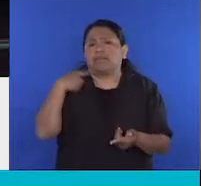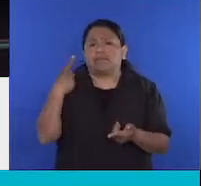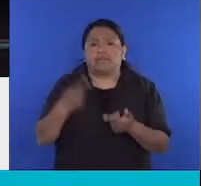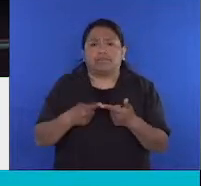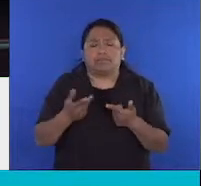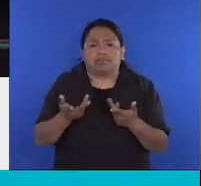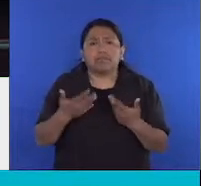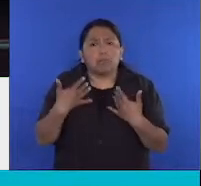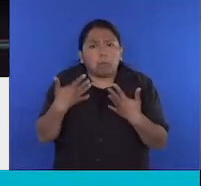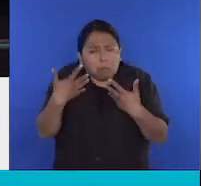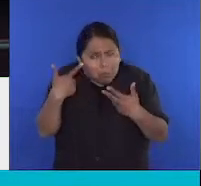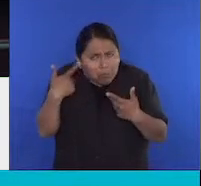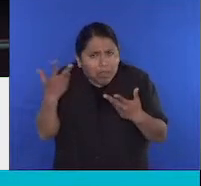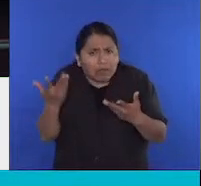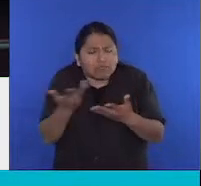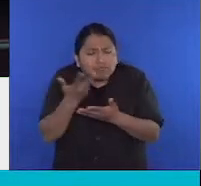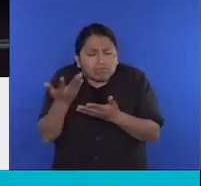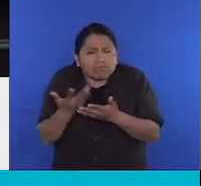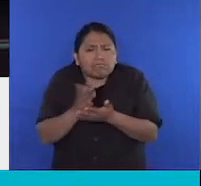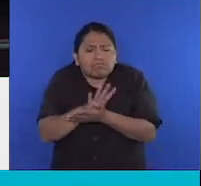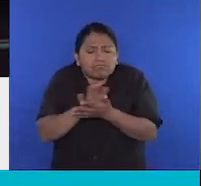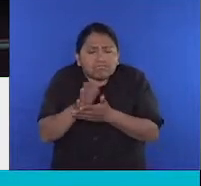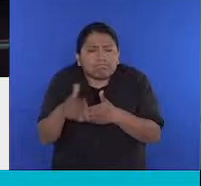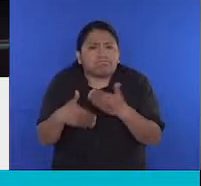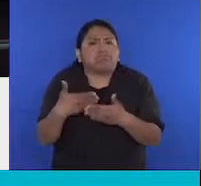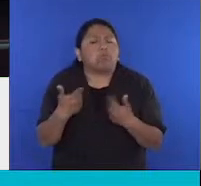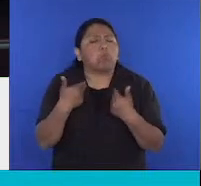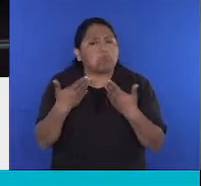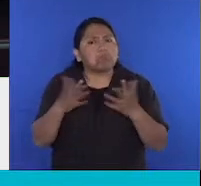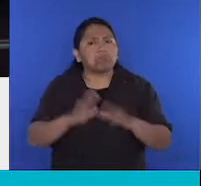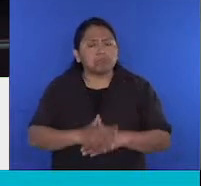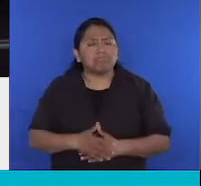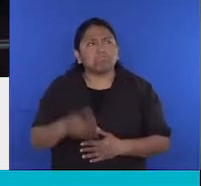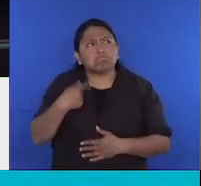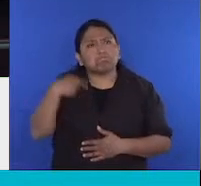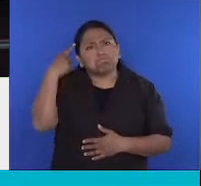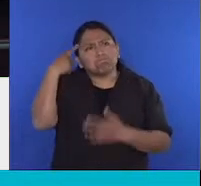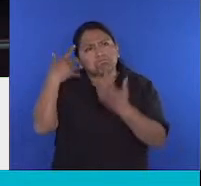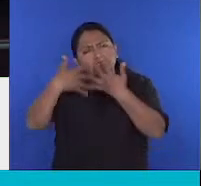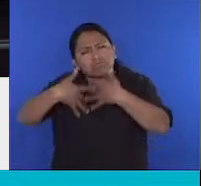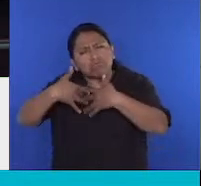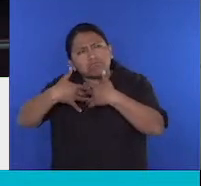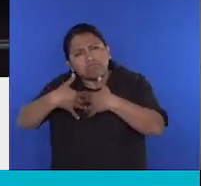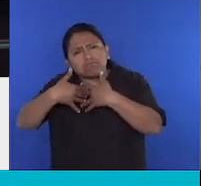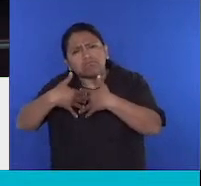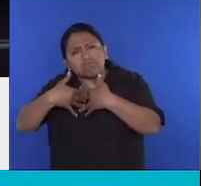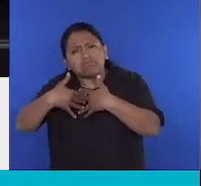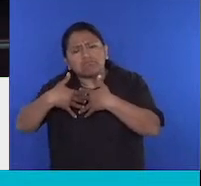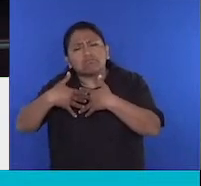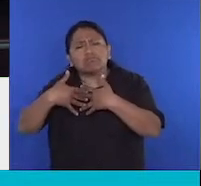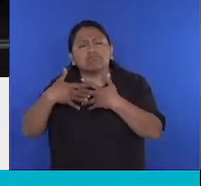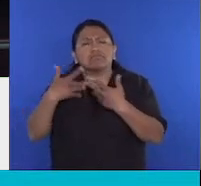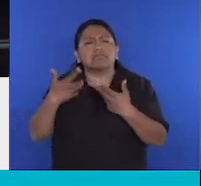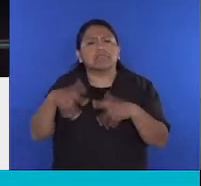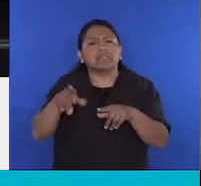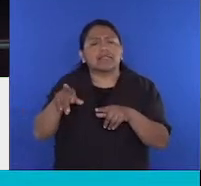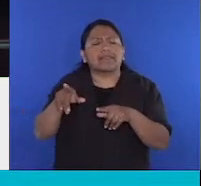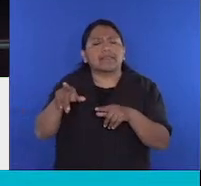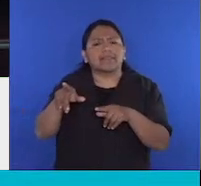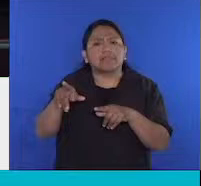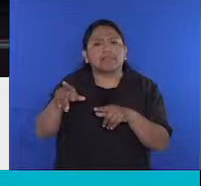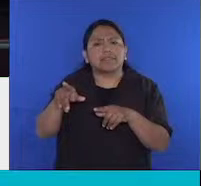ese esquema. Yo pensaba un poco el tremendo caso del